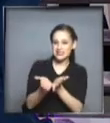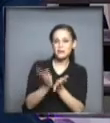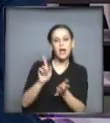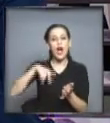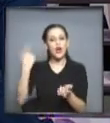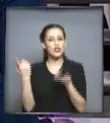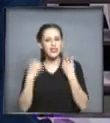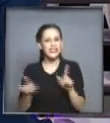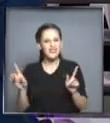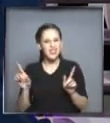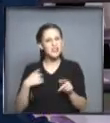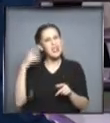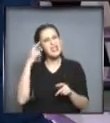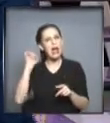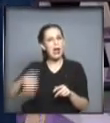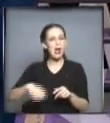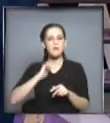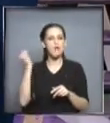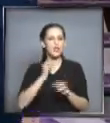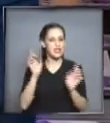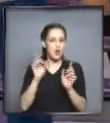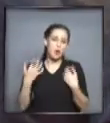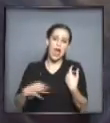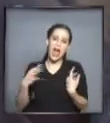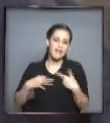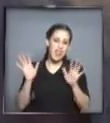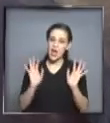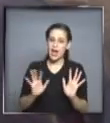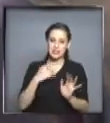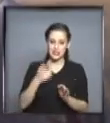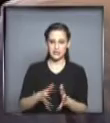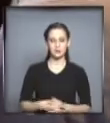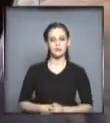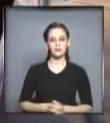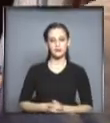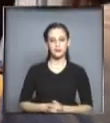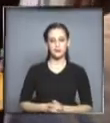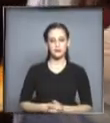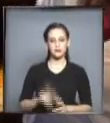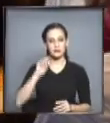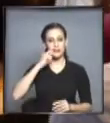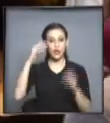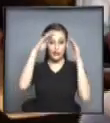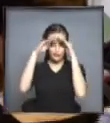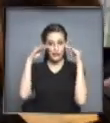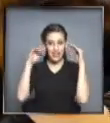a la colimba o a la escuela. Pero bueno, digamos, es así, ¿no? La vida es así. Victoria, ¿vos qué querés aportar? Lindo tu flequillo, ¿eh?